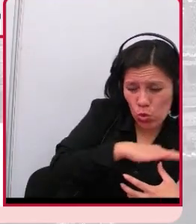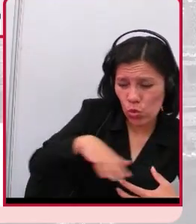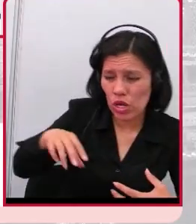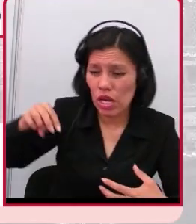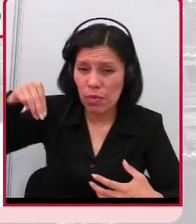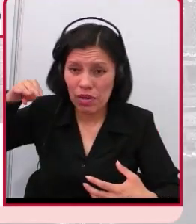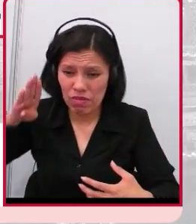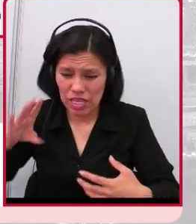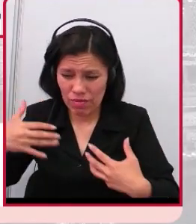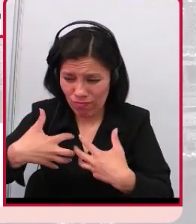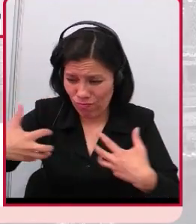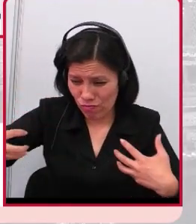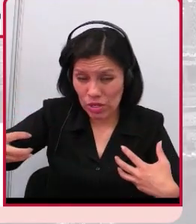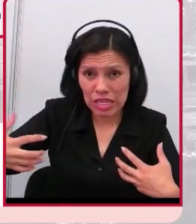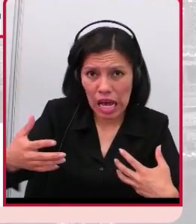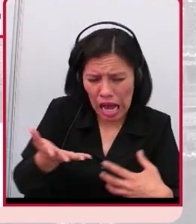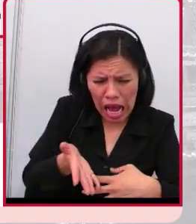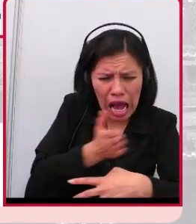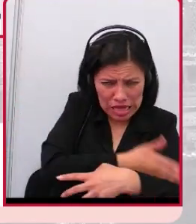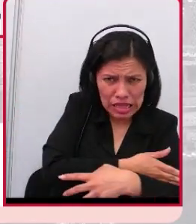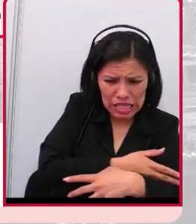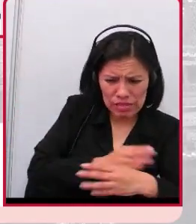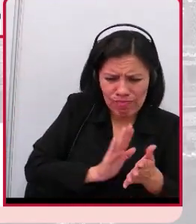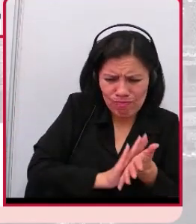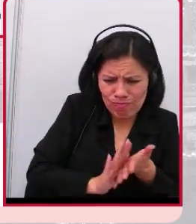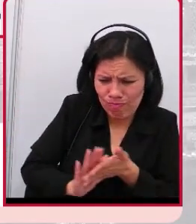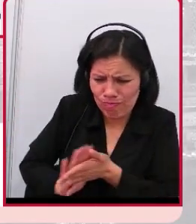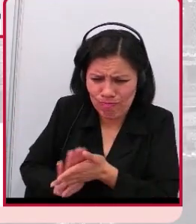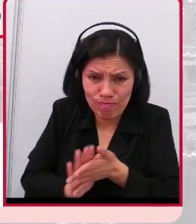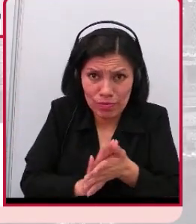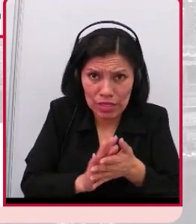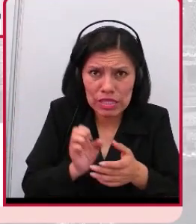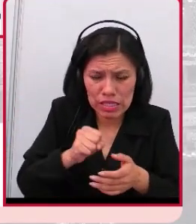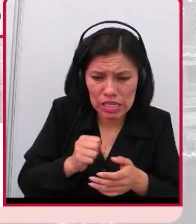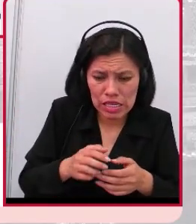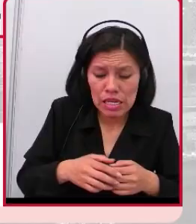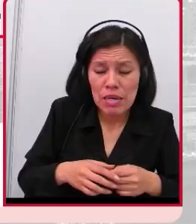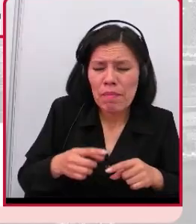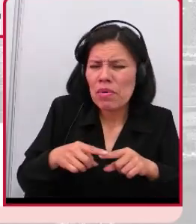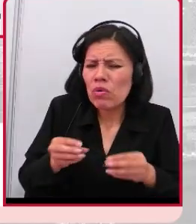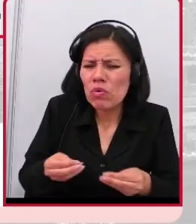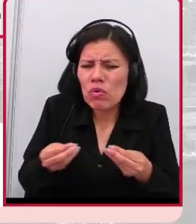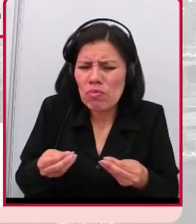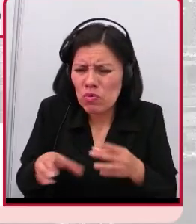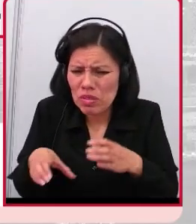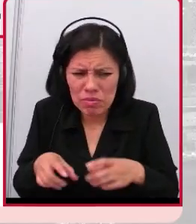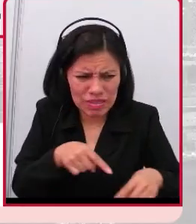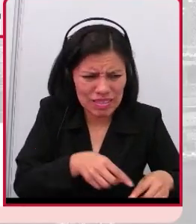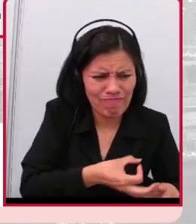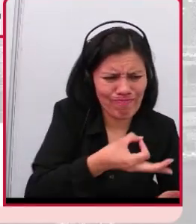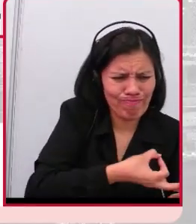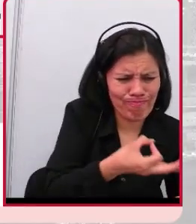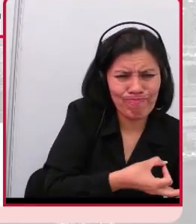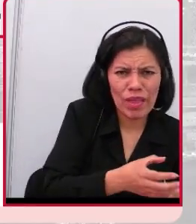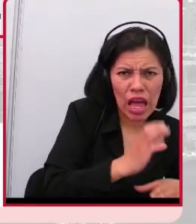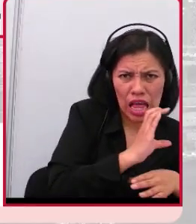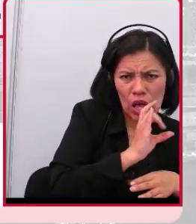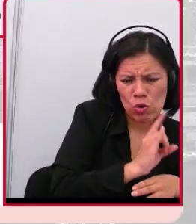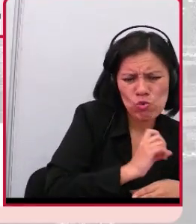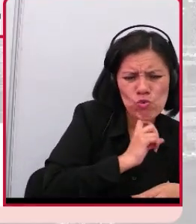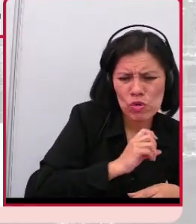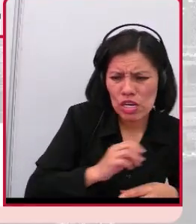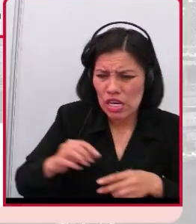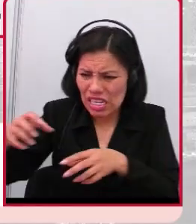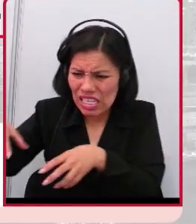etapa de limpieza mecánica y columnar. ¿Y cómo se logra la calidad de los concentrados? Con un circuito convencional para